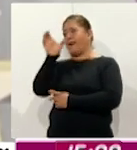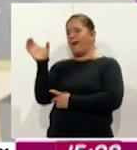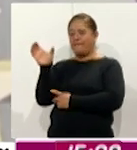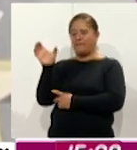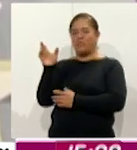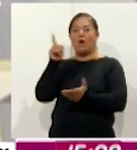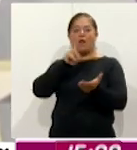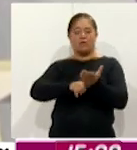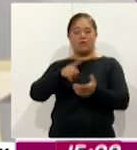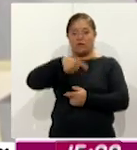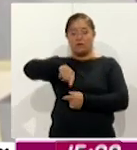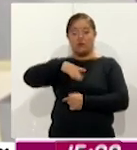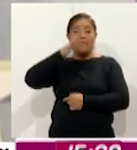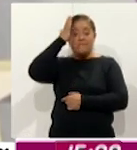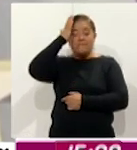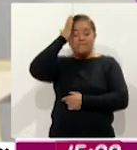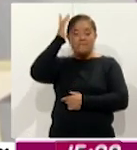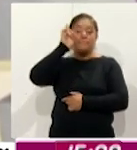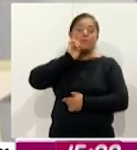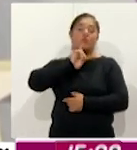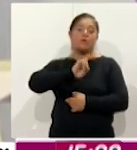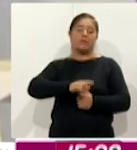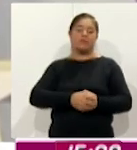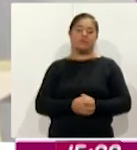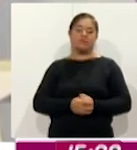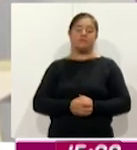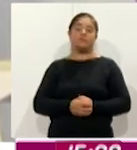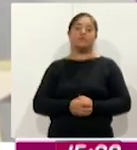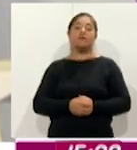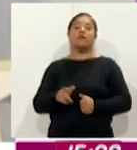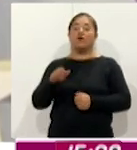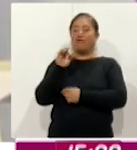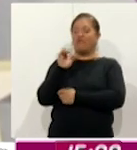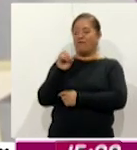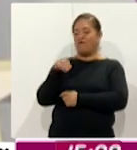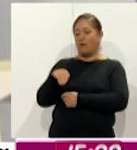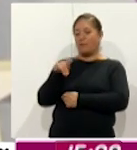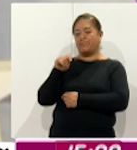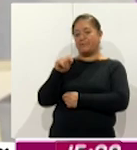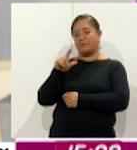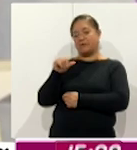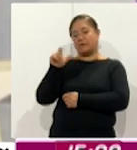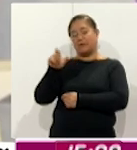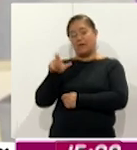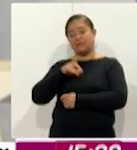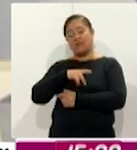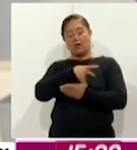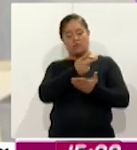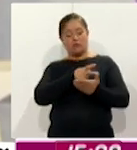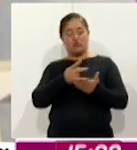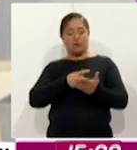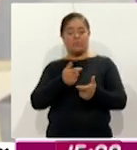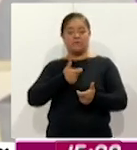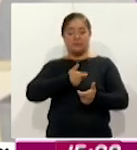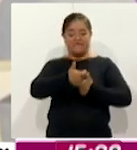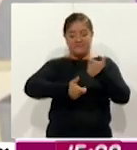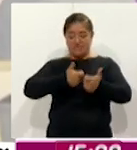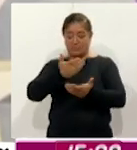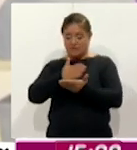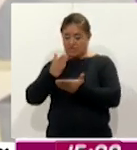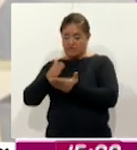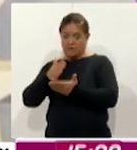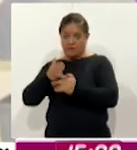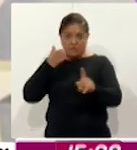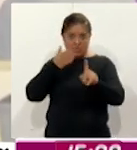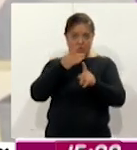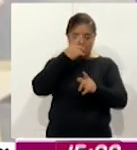agropecuarios liderados por mujeres. A través de Contrax implementamos programas de financiamiento exclusivos para impulsar